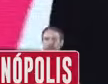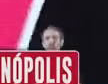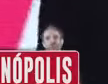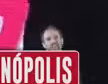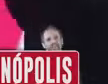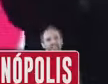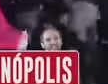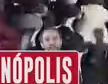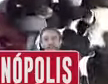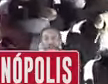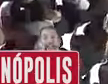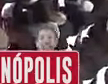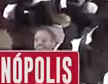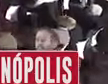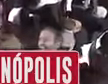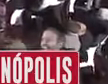el itacate